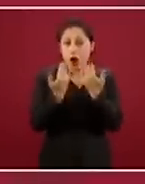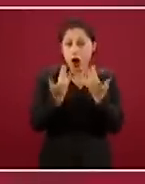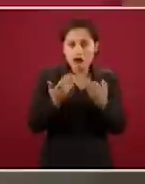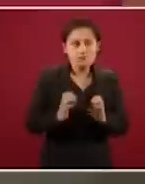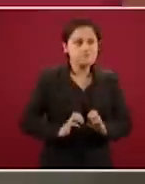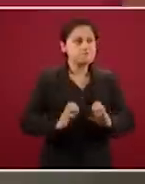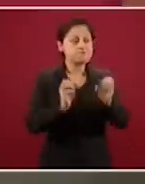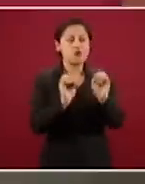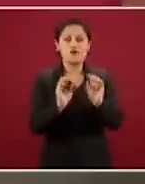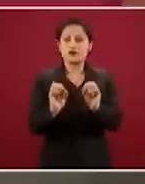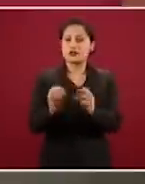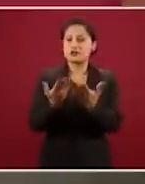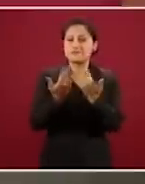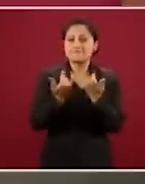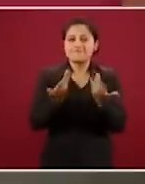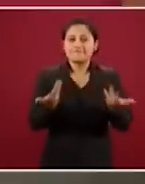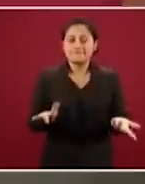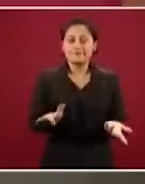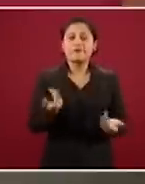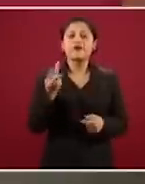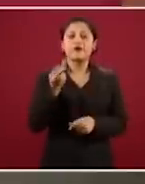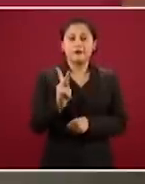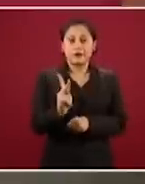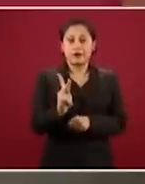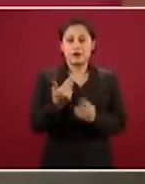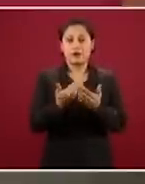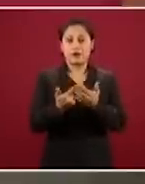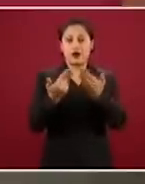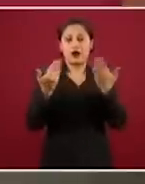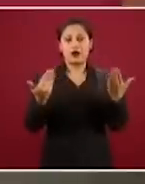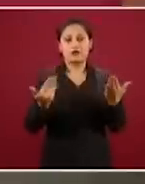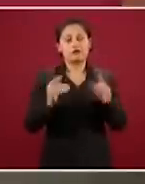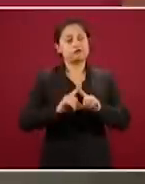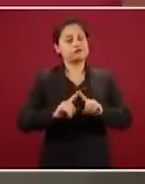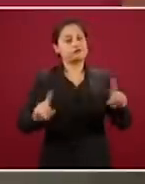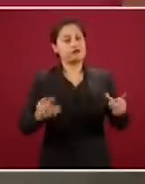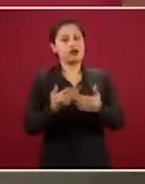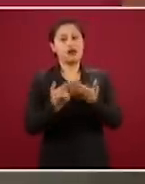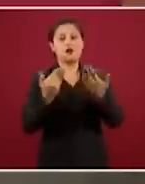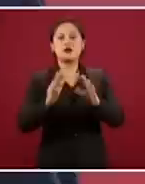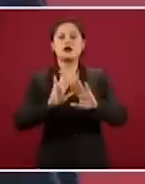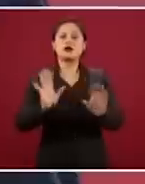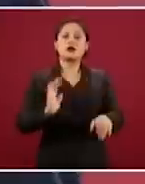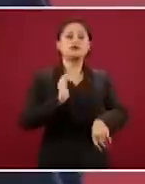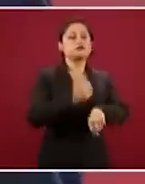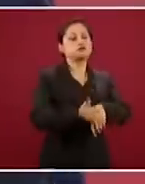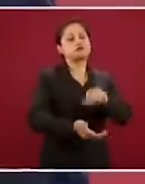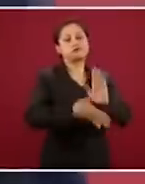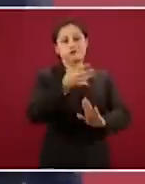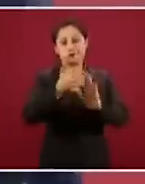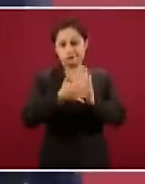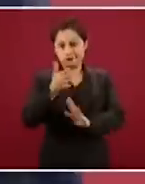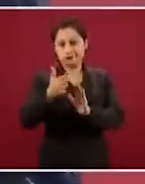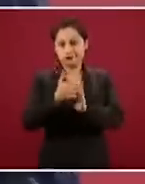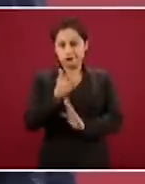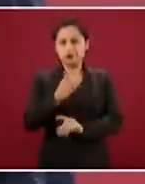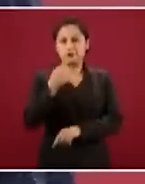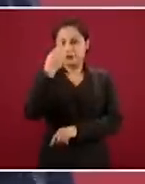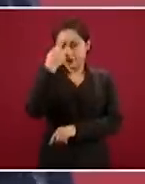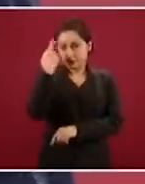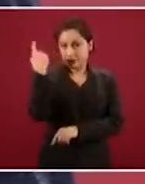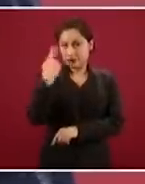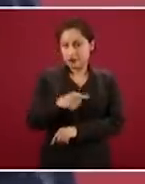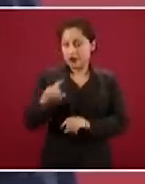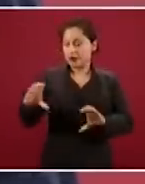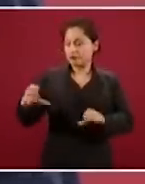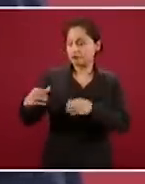y ahora se están construyendo las instalaciones para la Guardia Nacional en